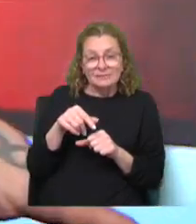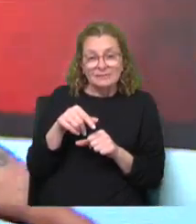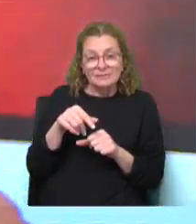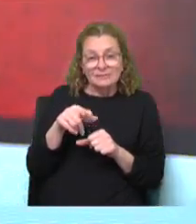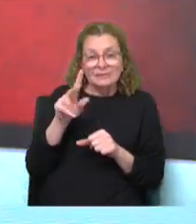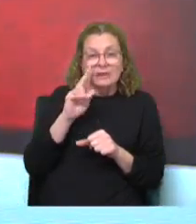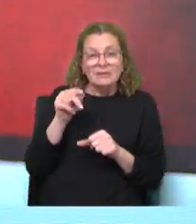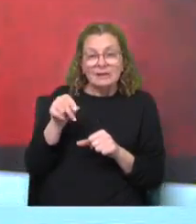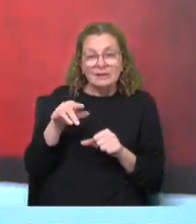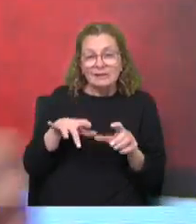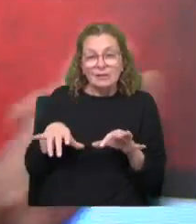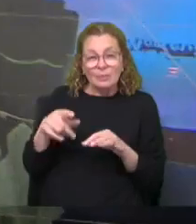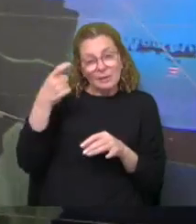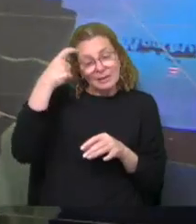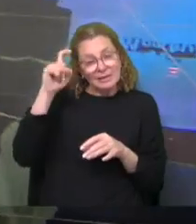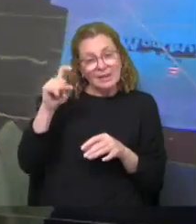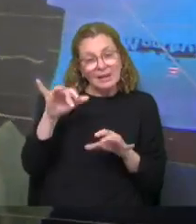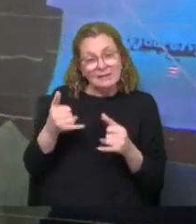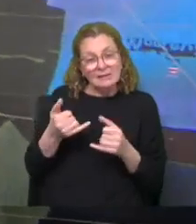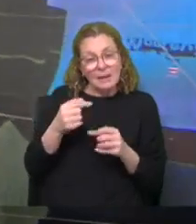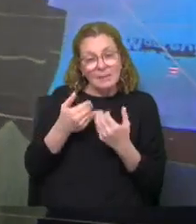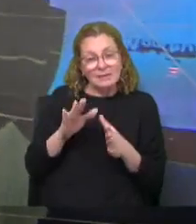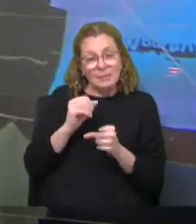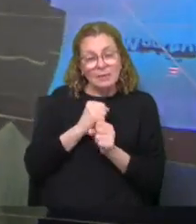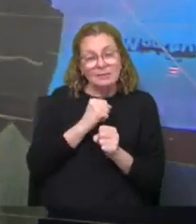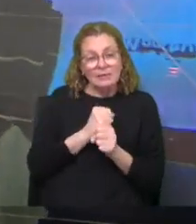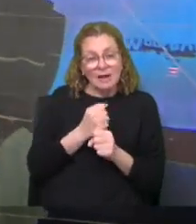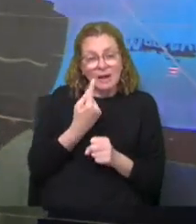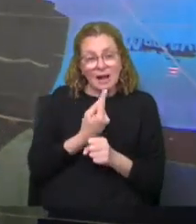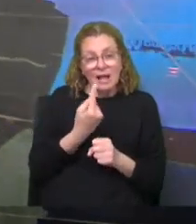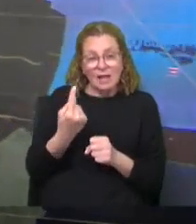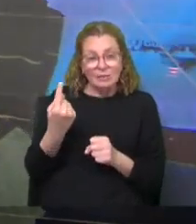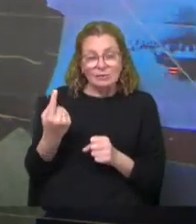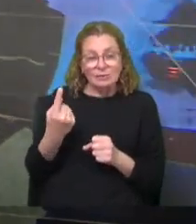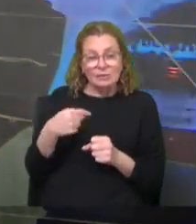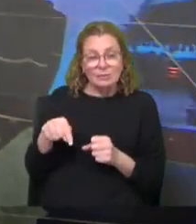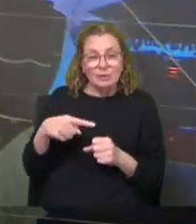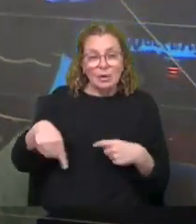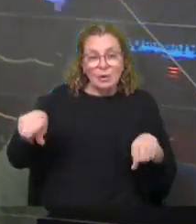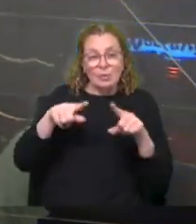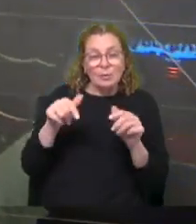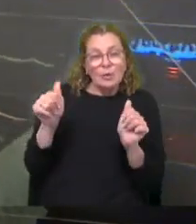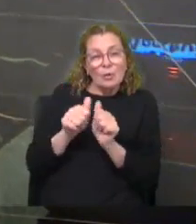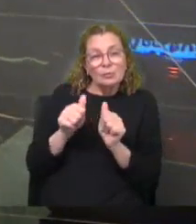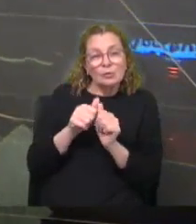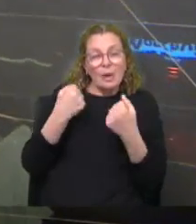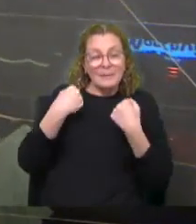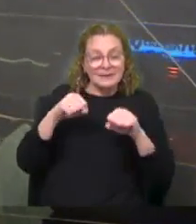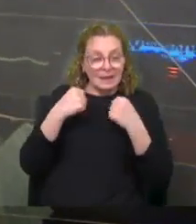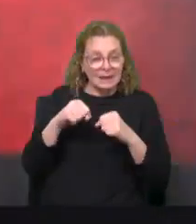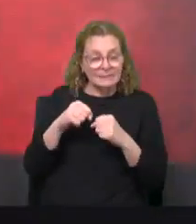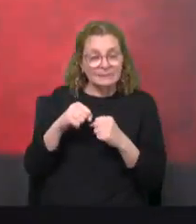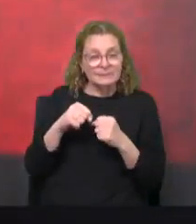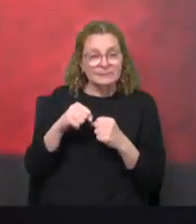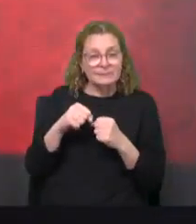ver qué se te ocurre. Y ya empezamos a trabajar y así fue con cada uno. Después tuvimos la instancia de juntarnos todos a ensayar.